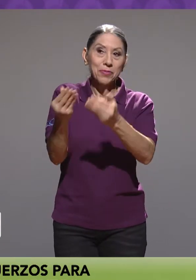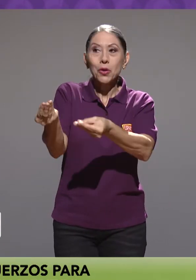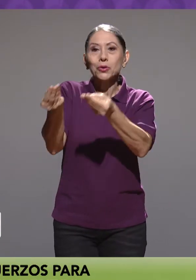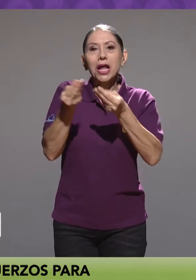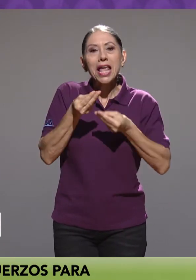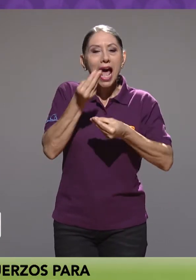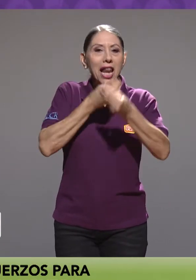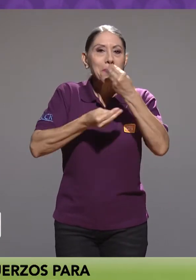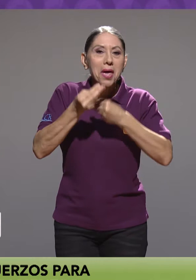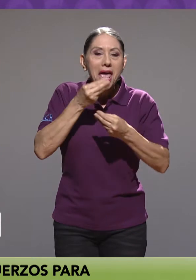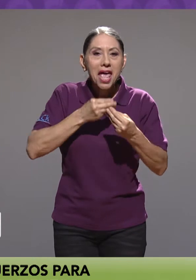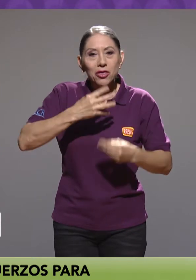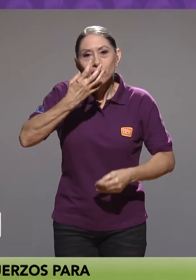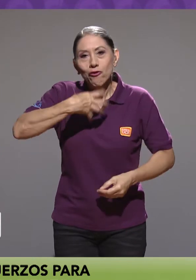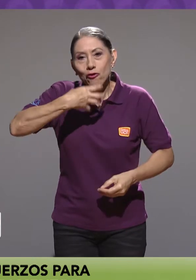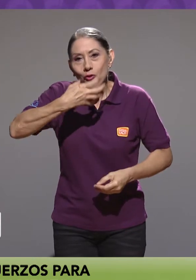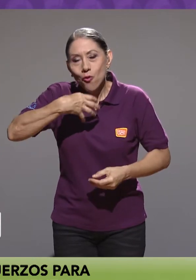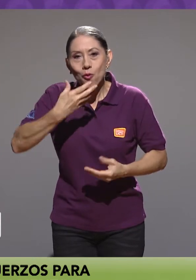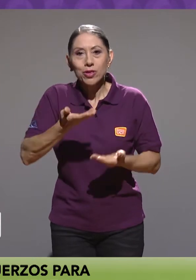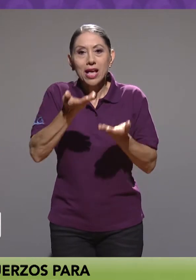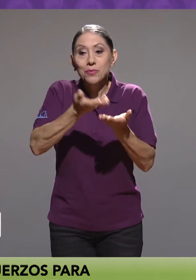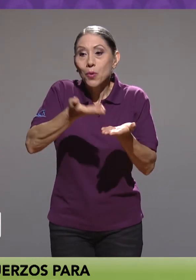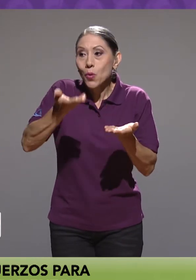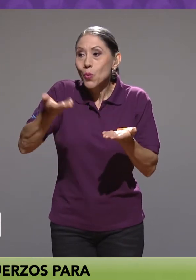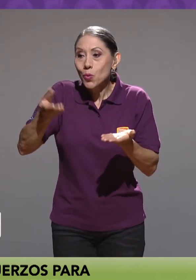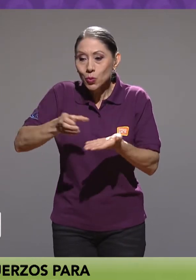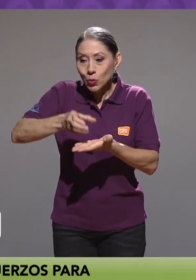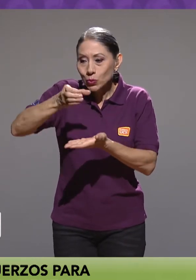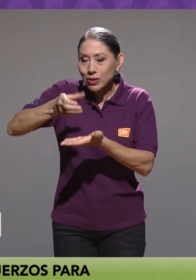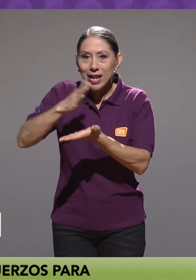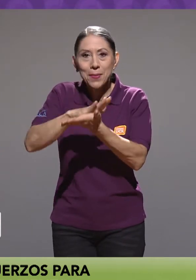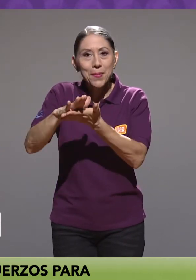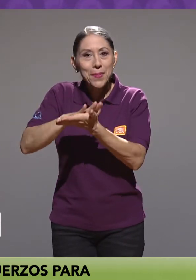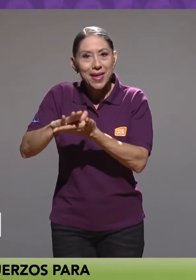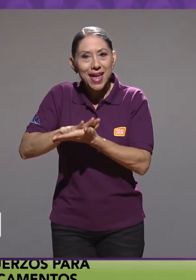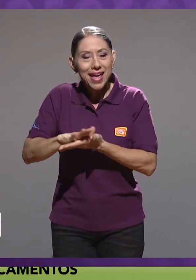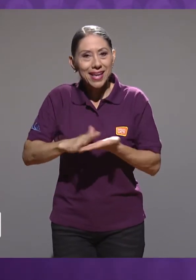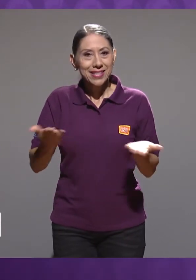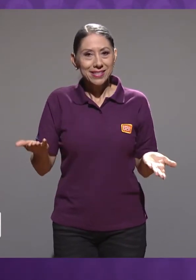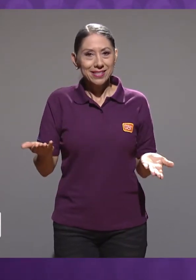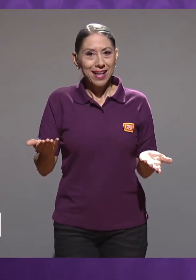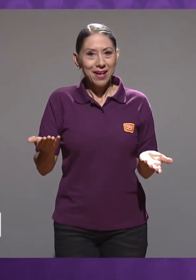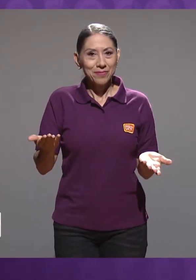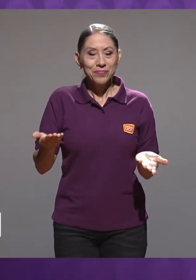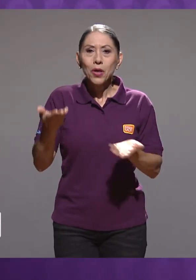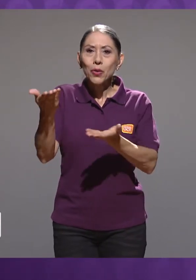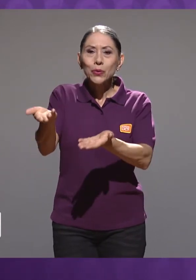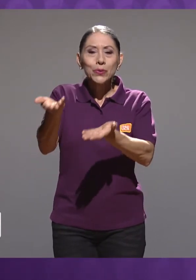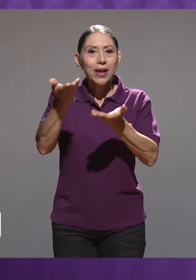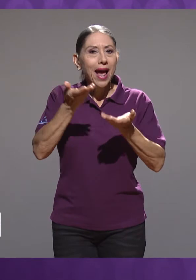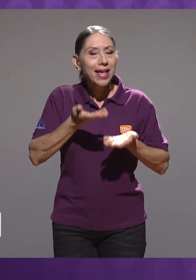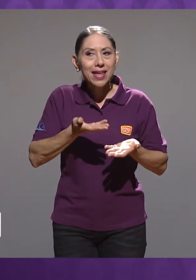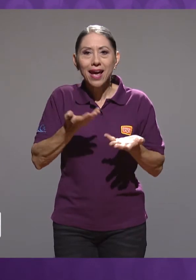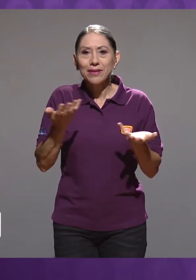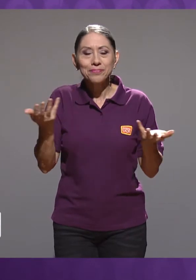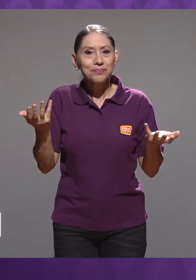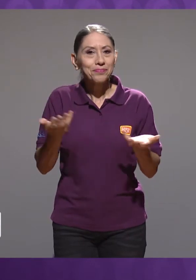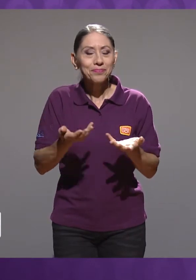nos traía productos de limpieza, nos traían